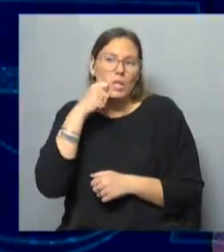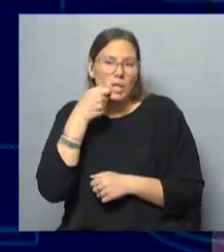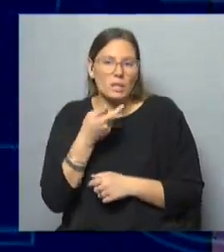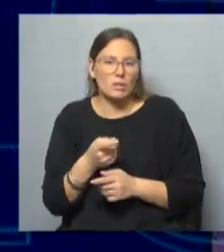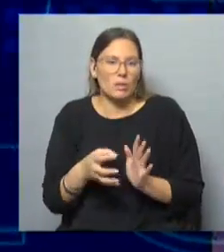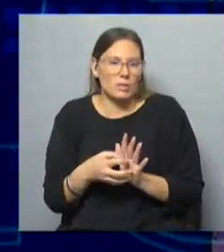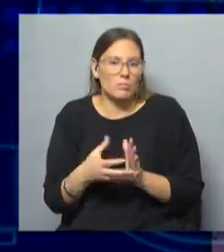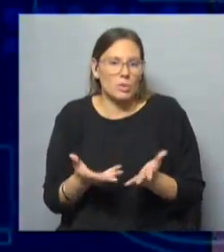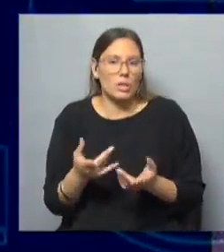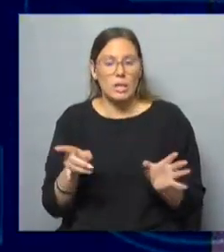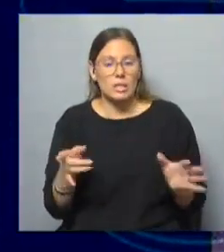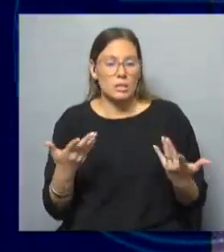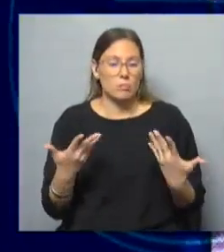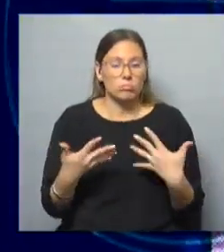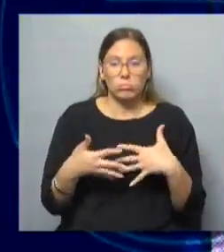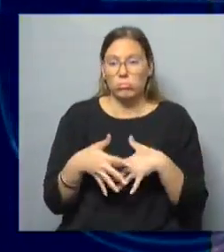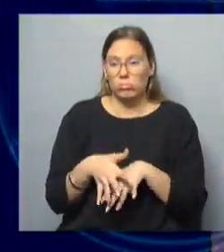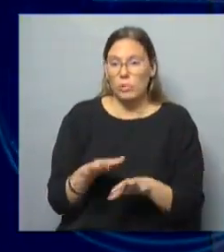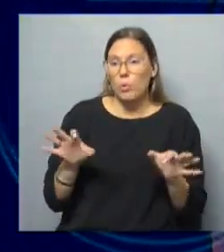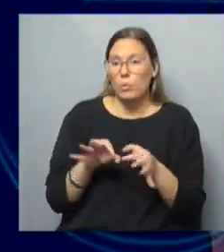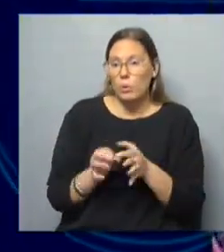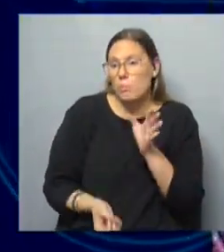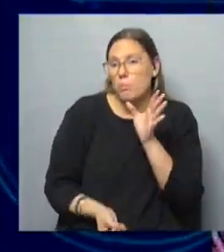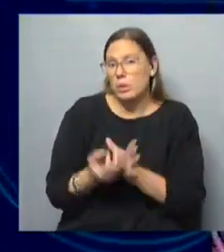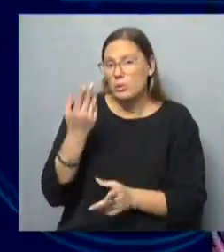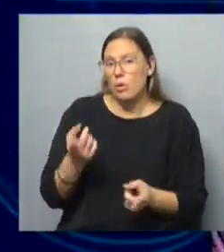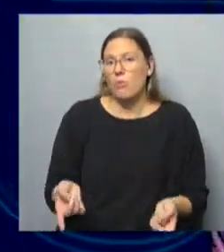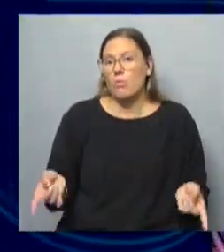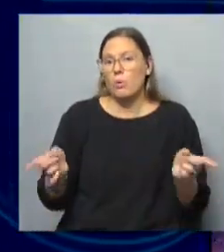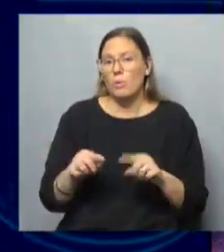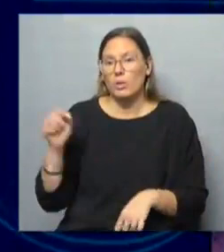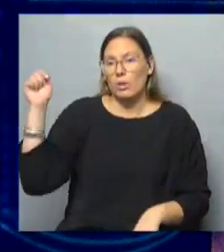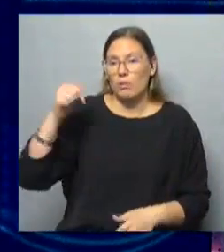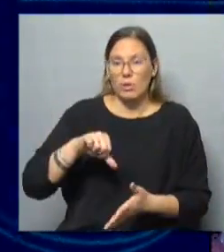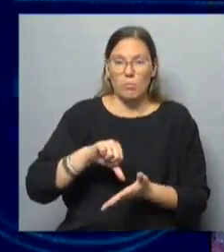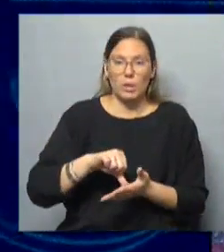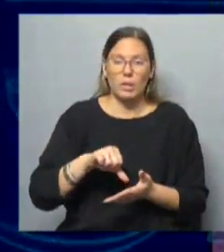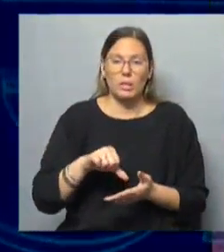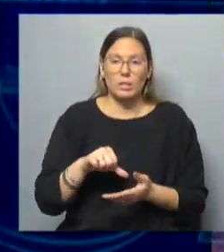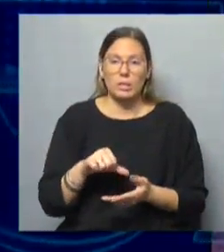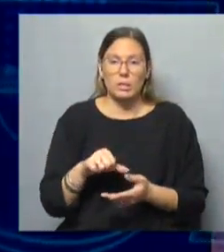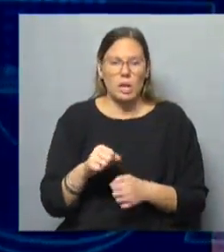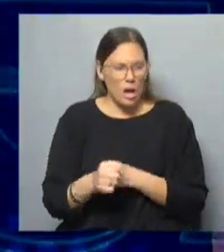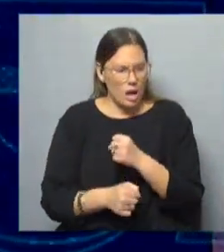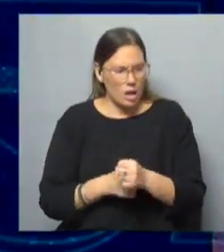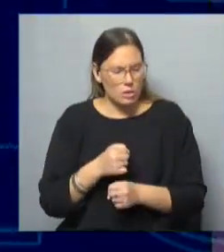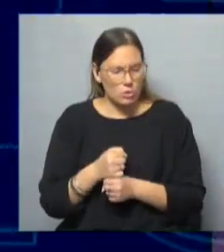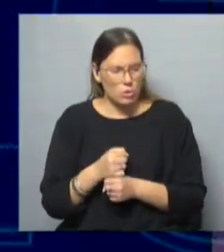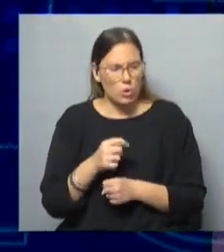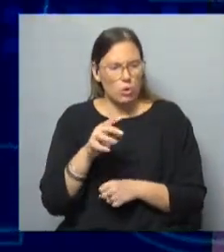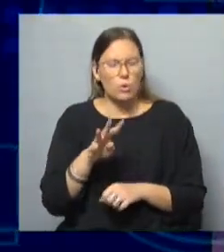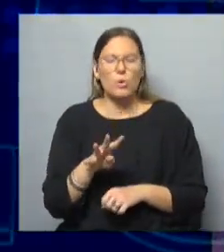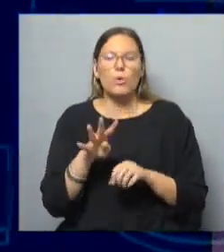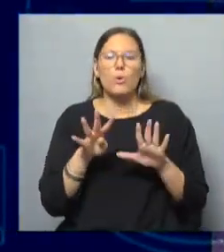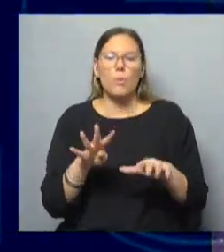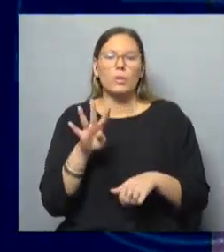Y bueno, en esa comunión ahí... que se inició volviendo él desde Ginebra en el año 94. En